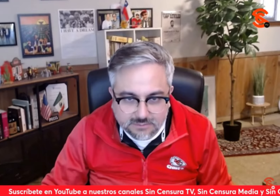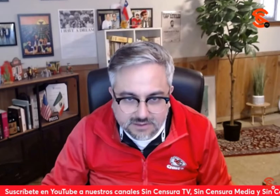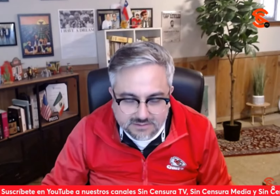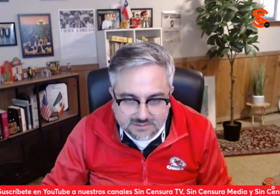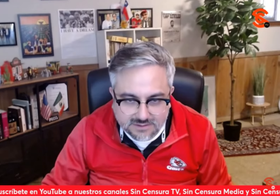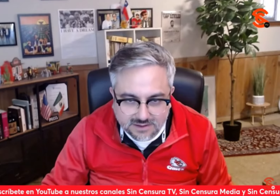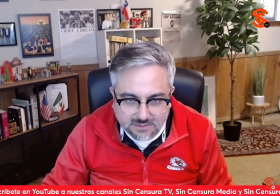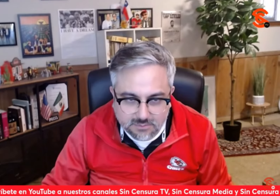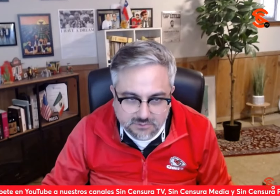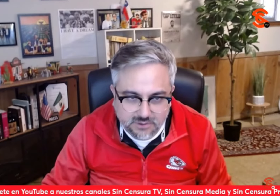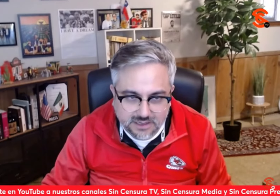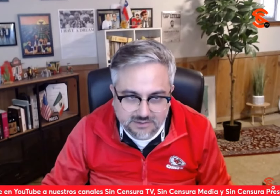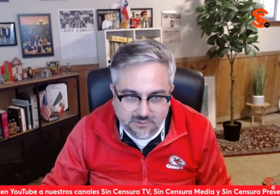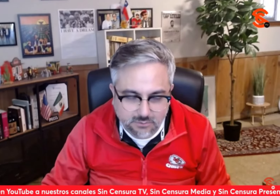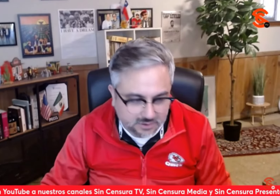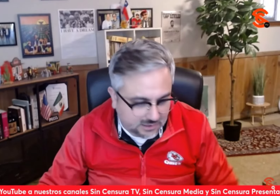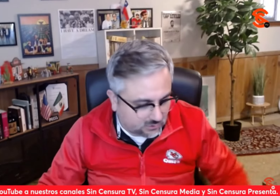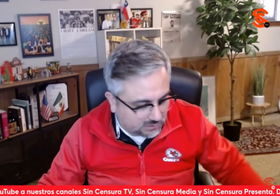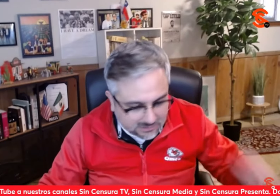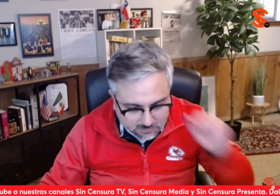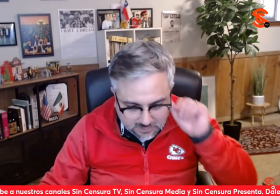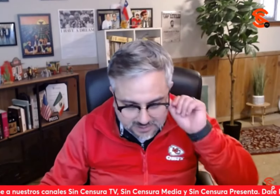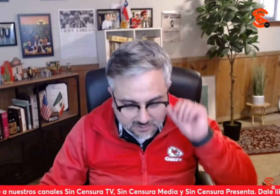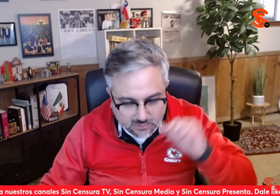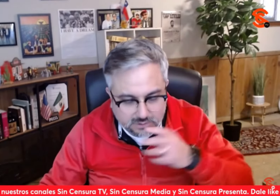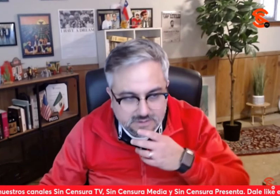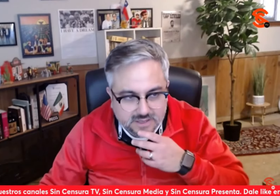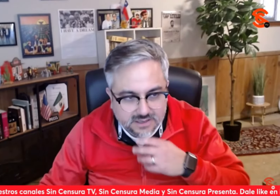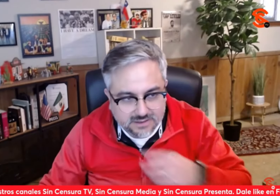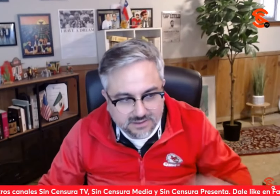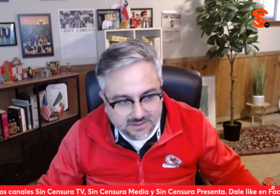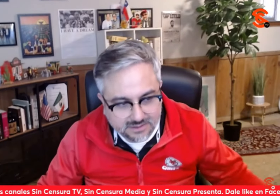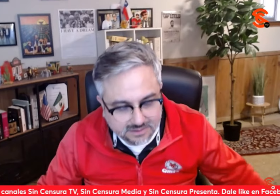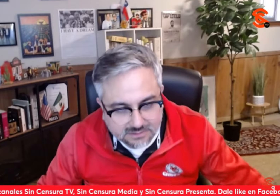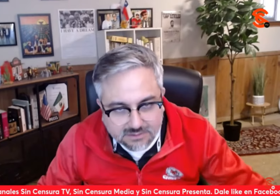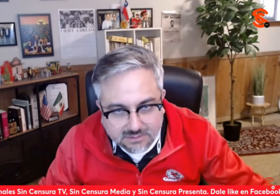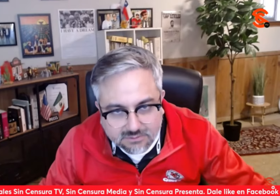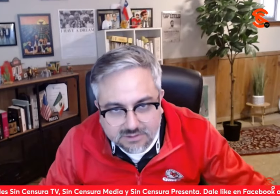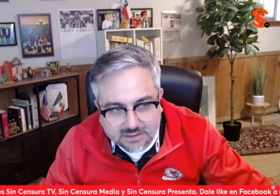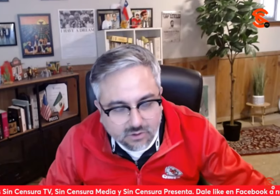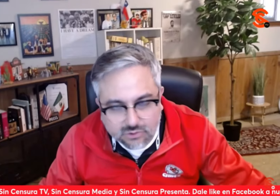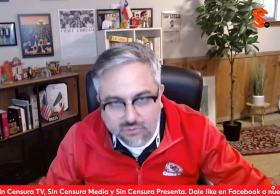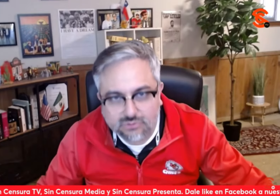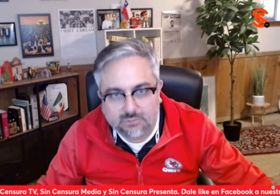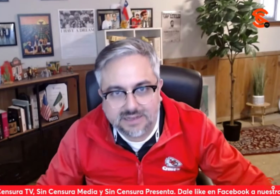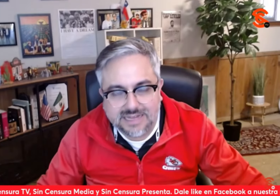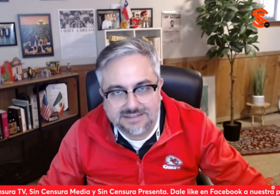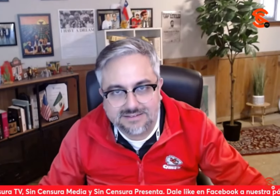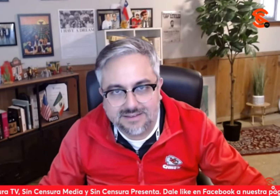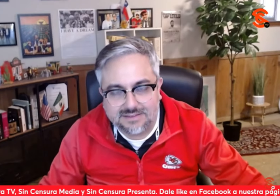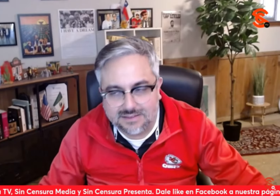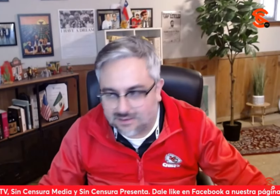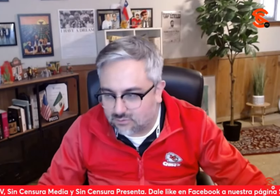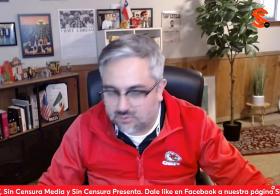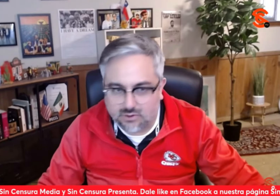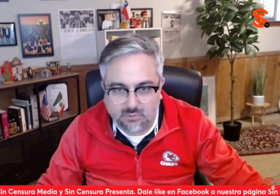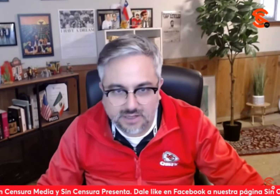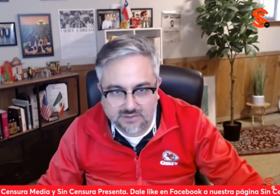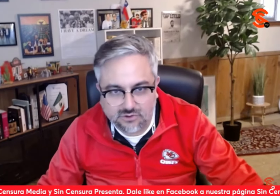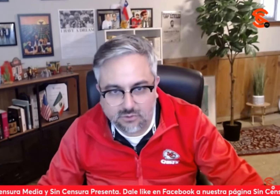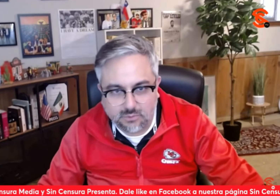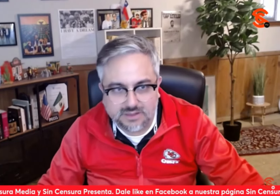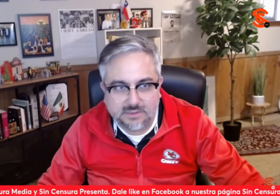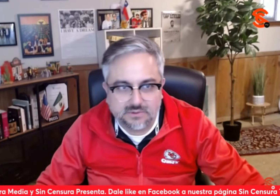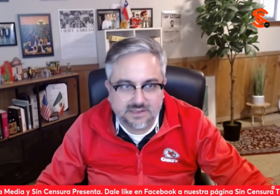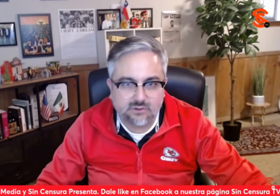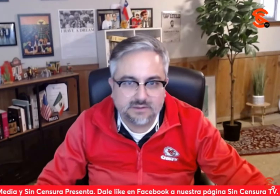a exhibir a personajes como Ricardo Salinas Pliego y otros magnates que detentan los medios de